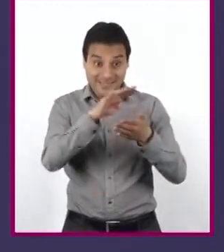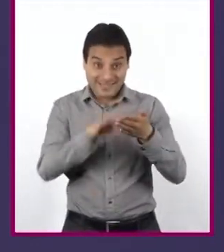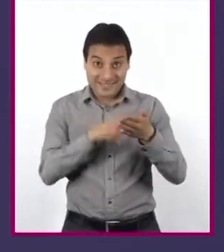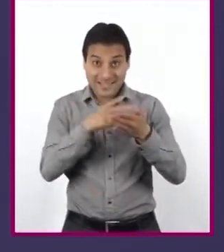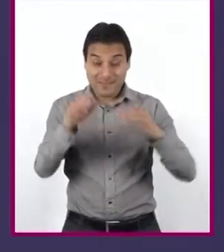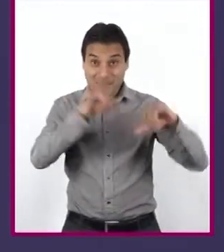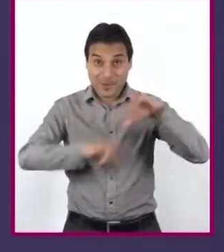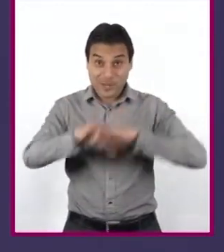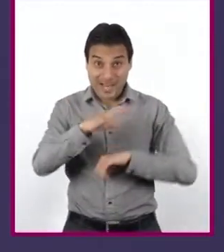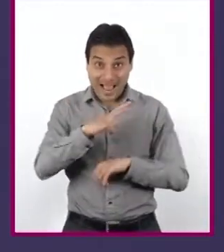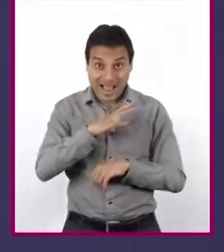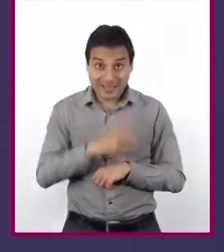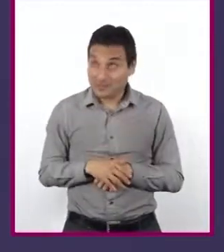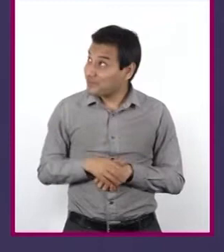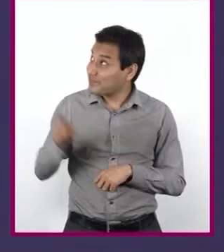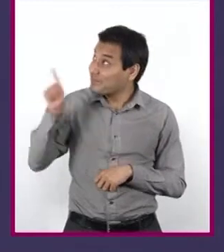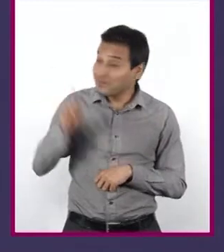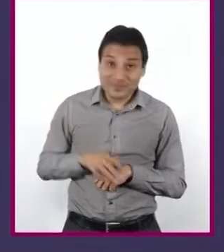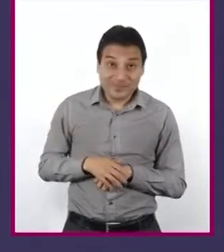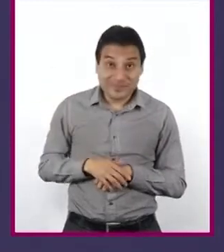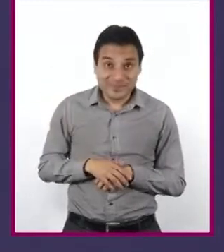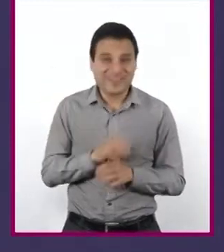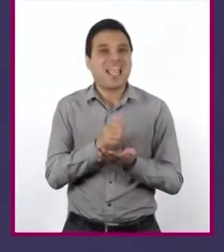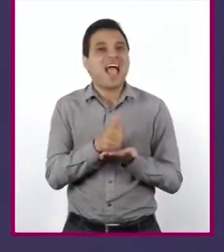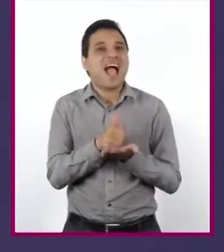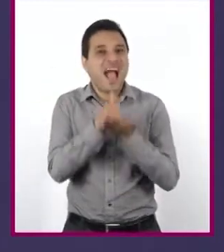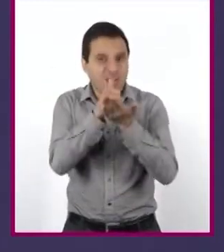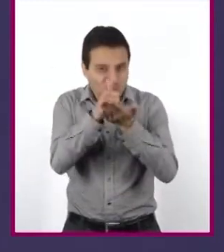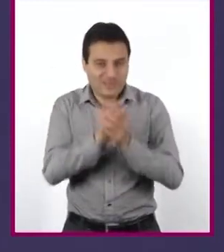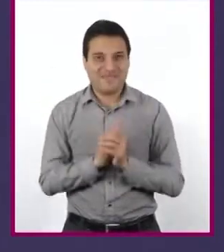periódica para que sea una herramienta y